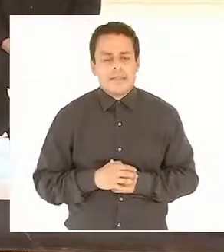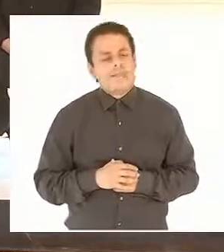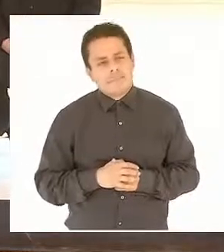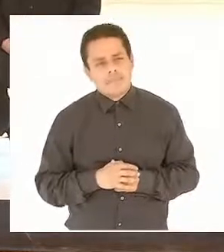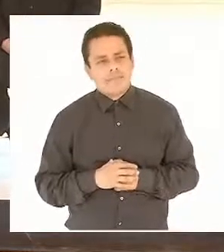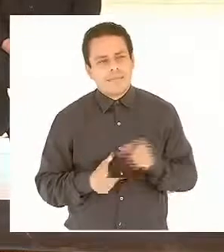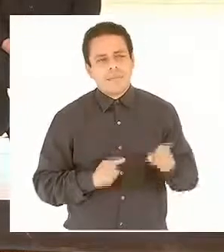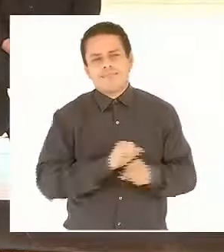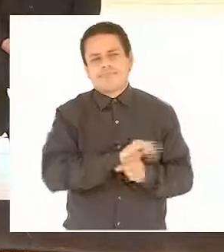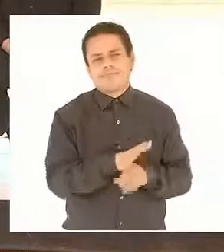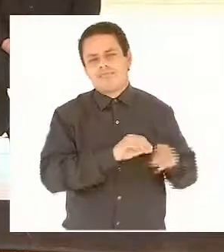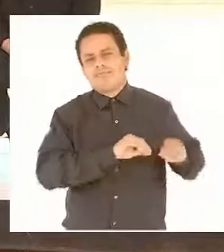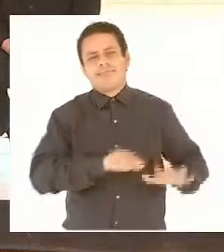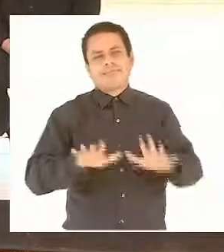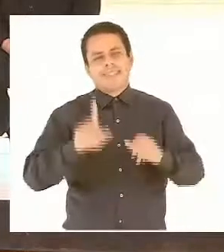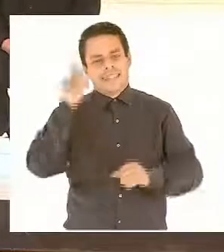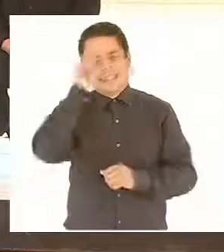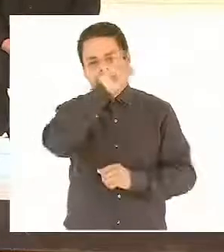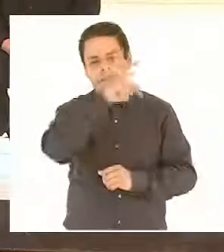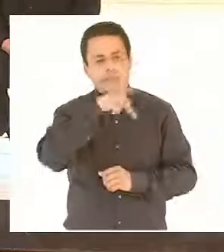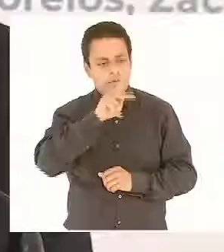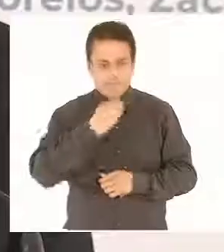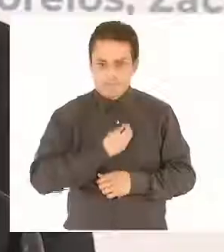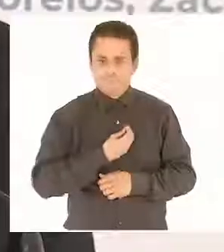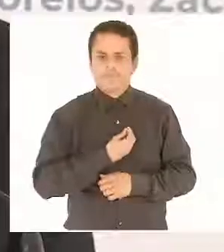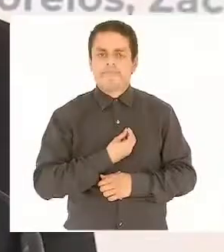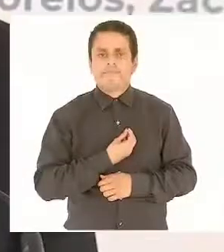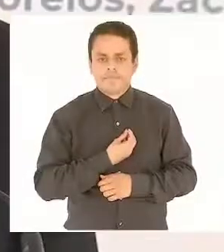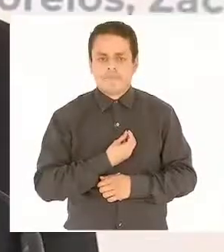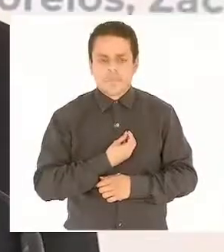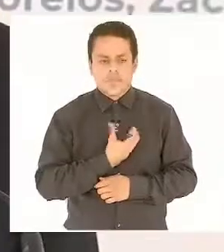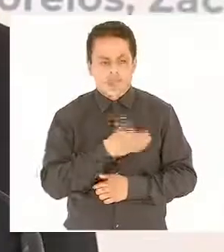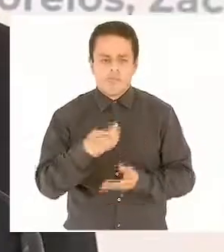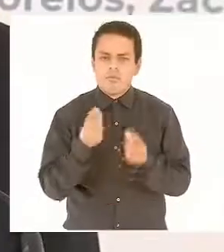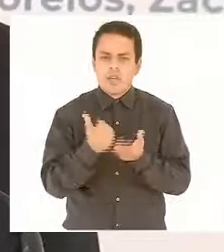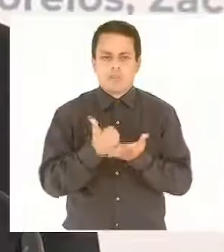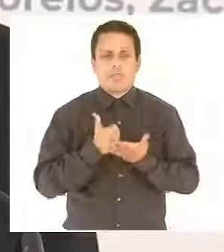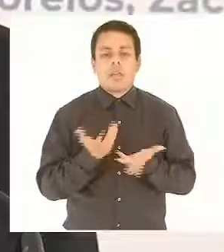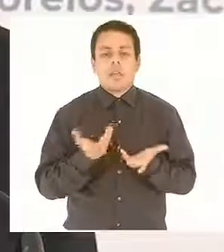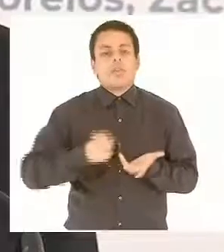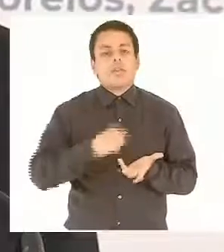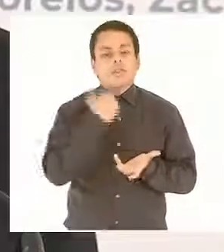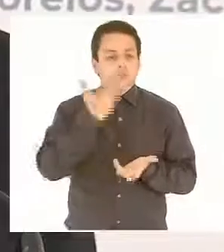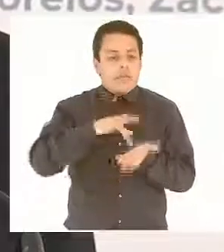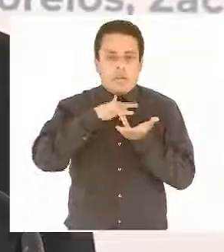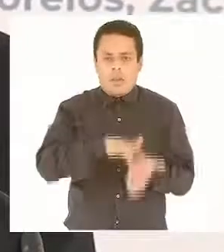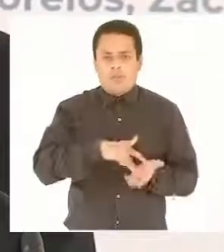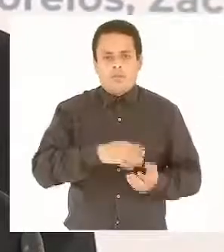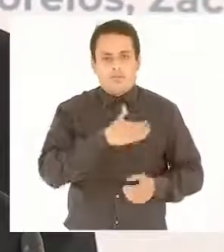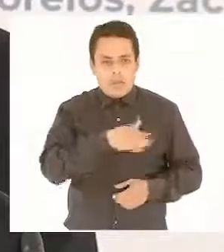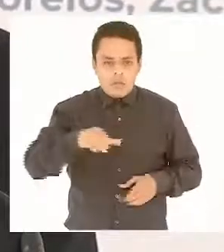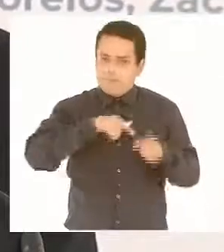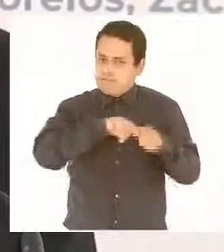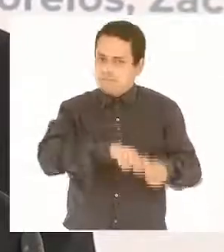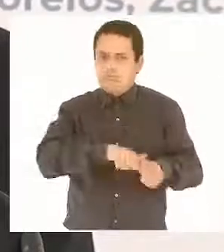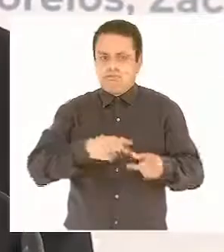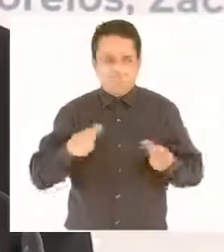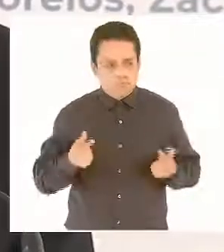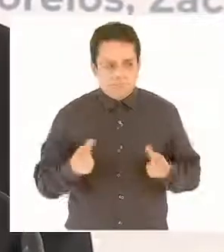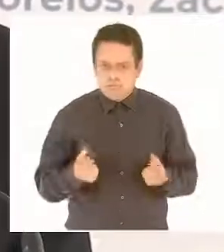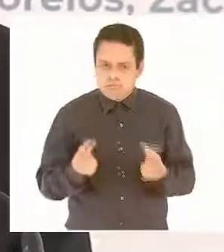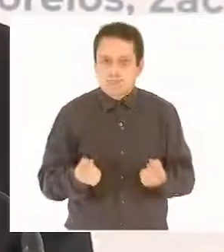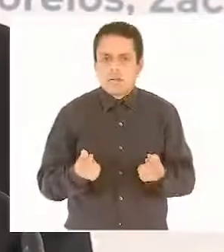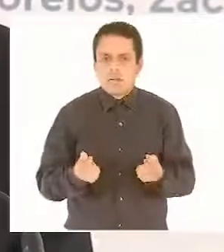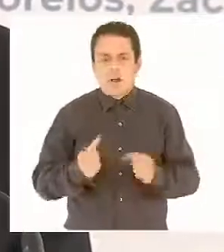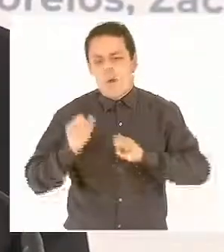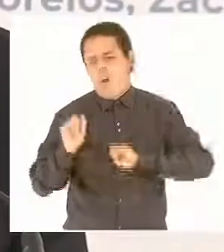precipitada por el COVID-19. Entonces tenemos que seguir apoyando al campo. No vamos